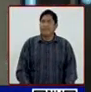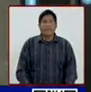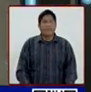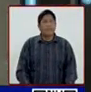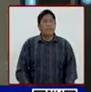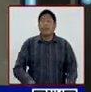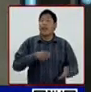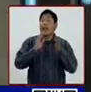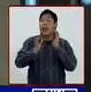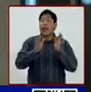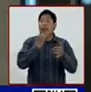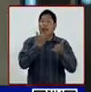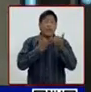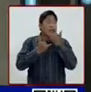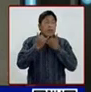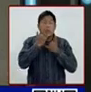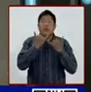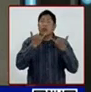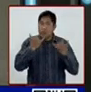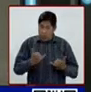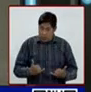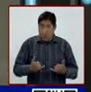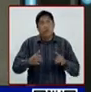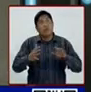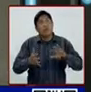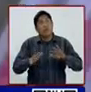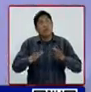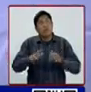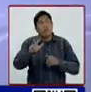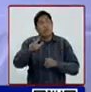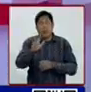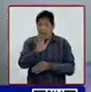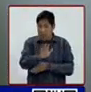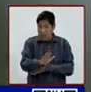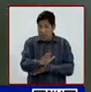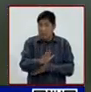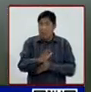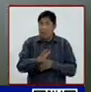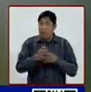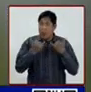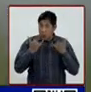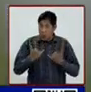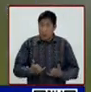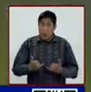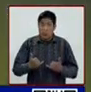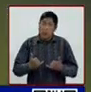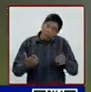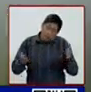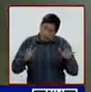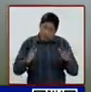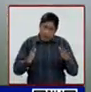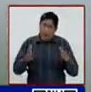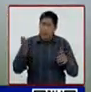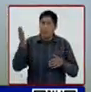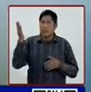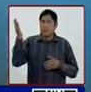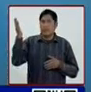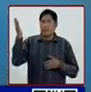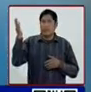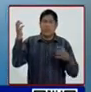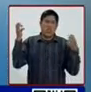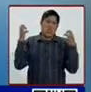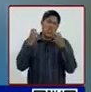vamos a hablar sobre lo que acontecido durante esta jornada cerca a las 15 horas del día de hoy aproximadamente se produjo